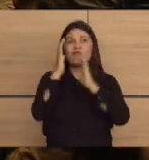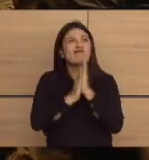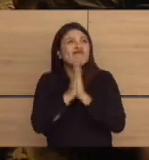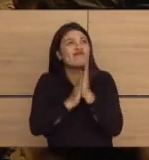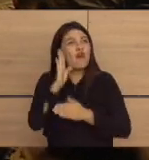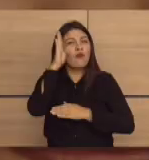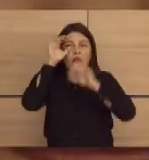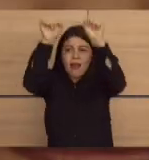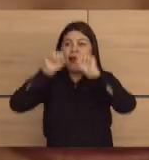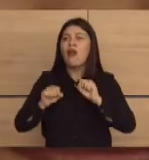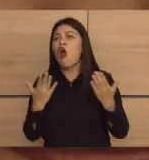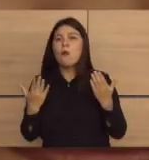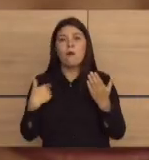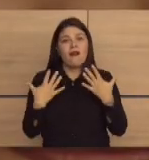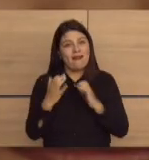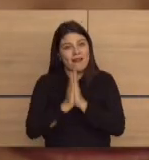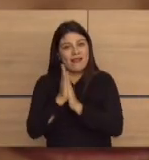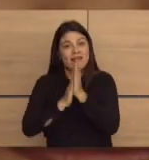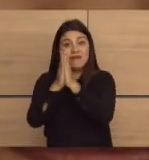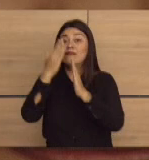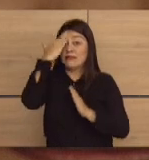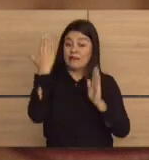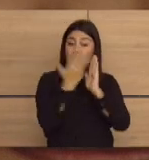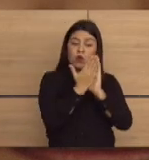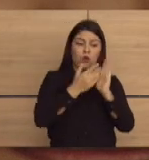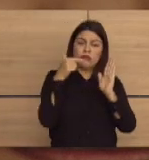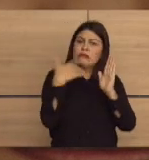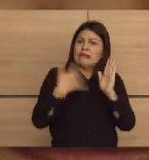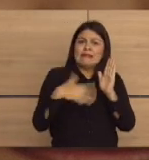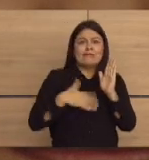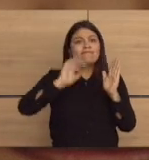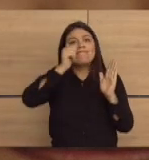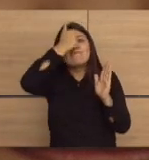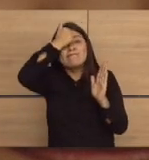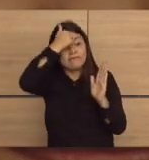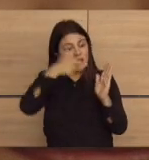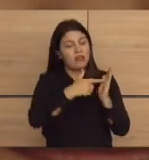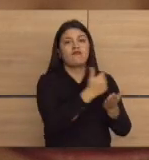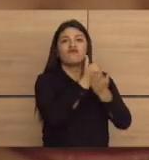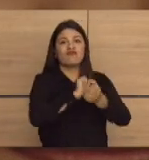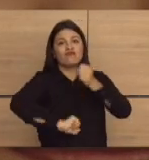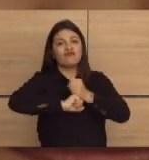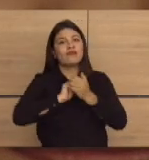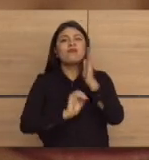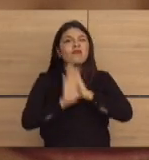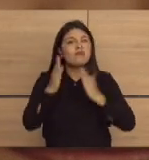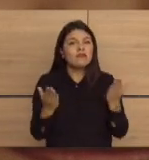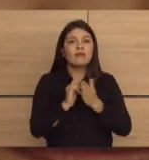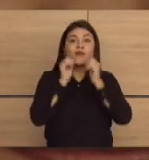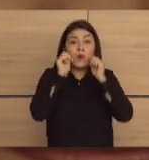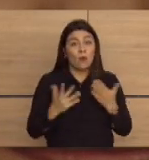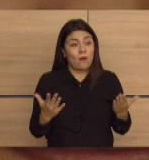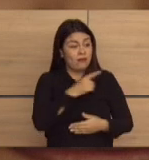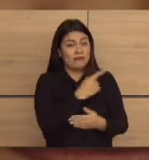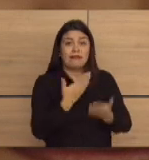futuro. La educación es un elemento fundamental para el desarrollo humano y es un